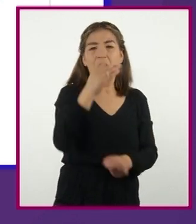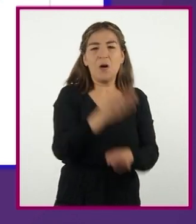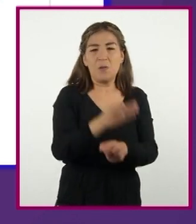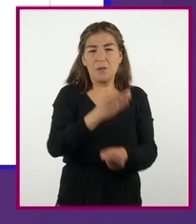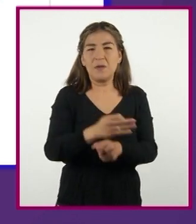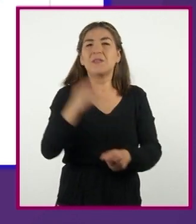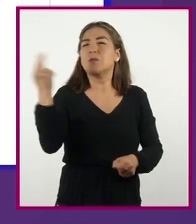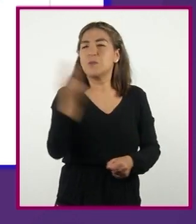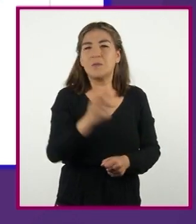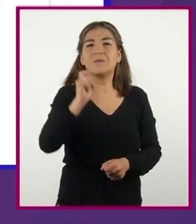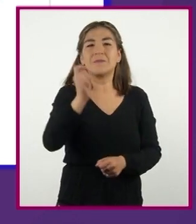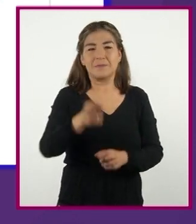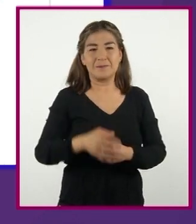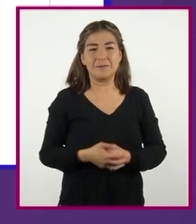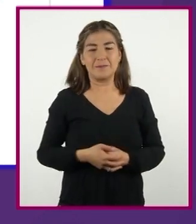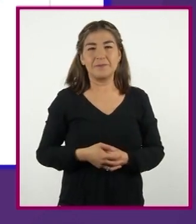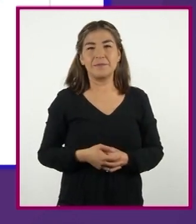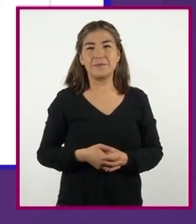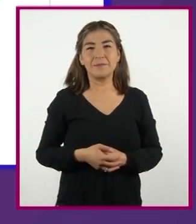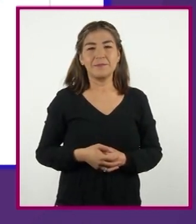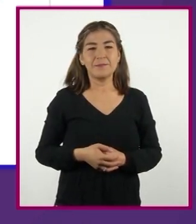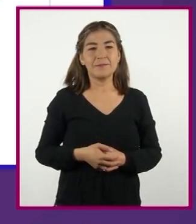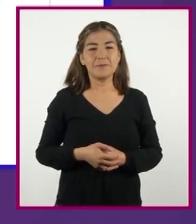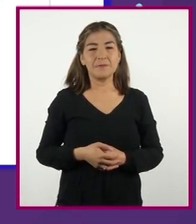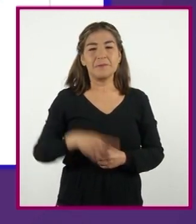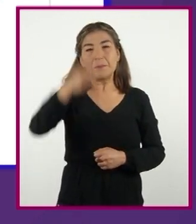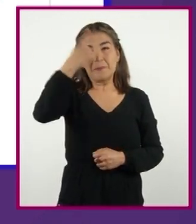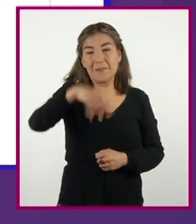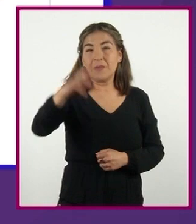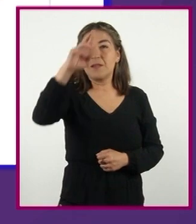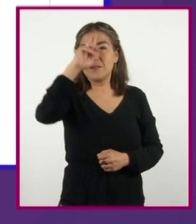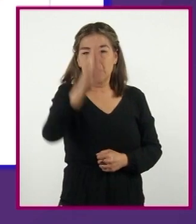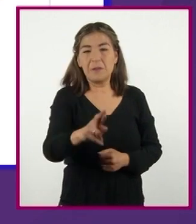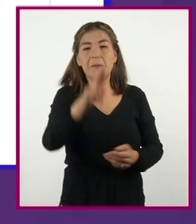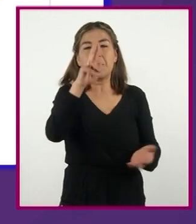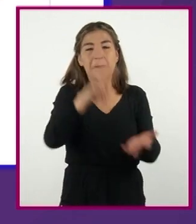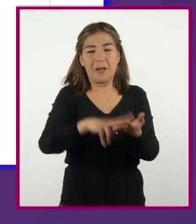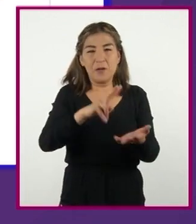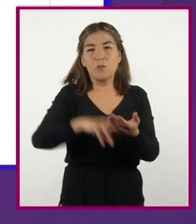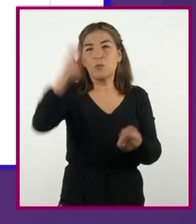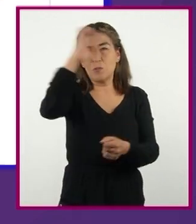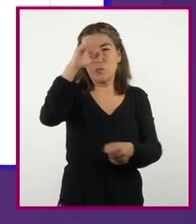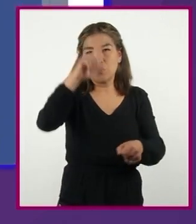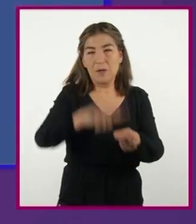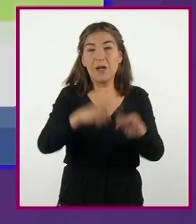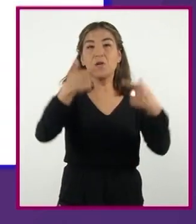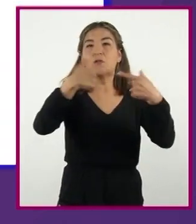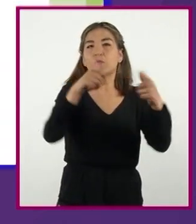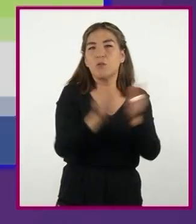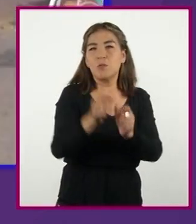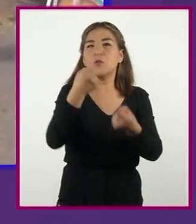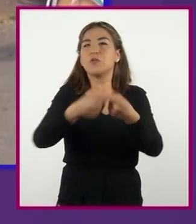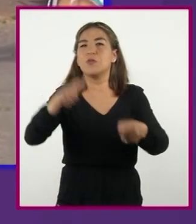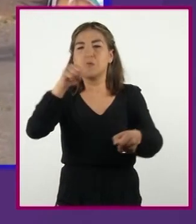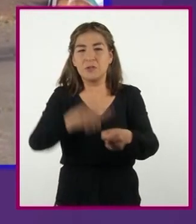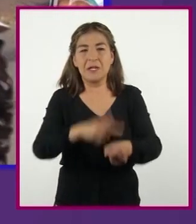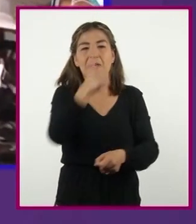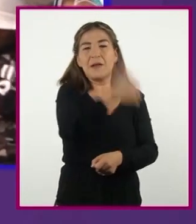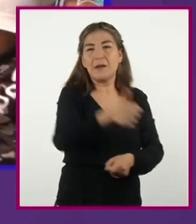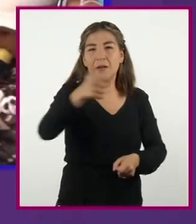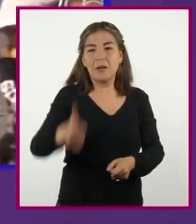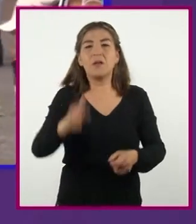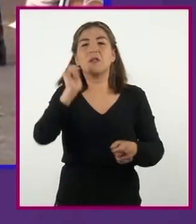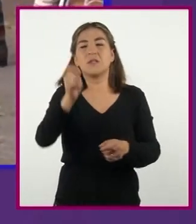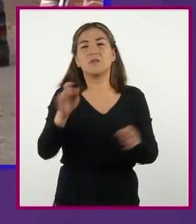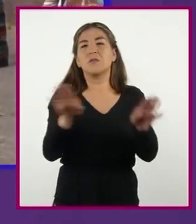más urgentes estriba en la necesidad de respetar los valores culturales de cada grupo social por encima de